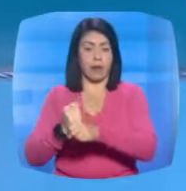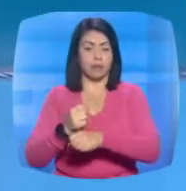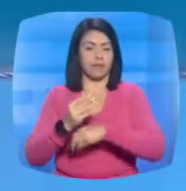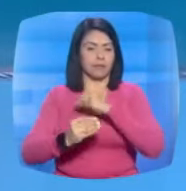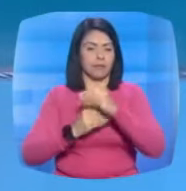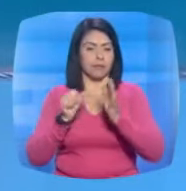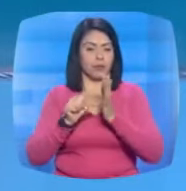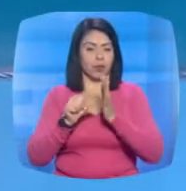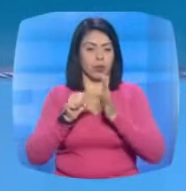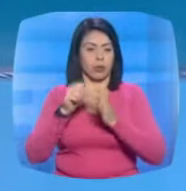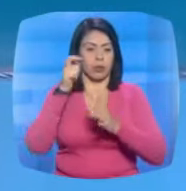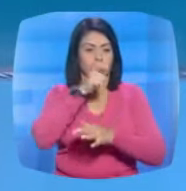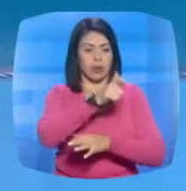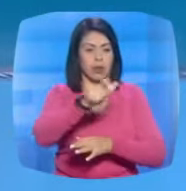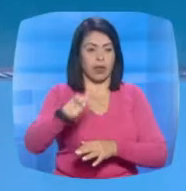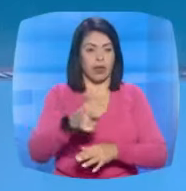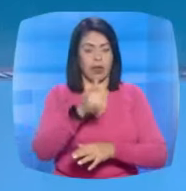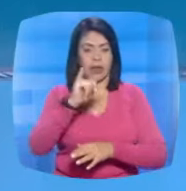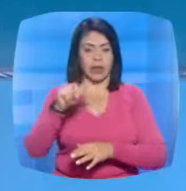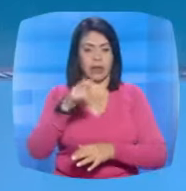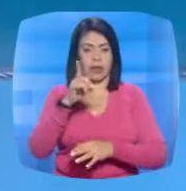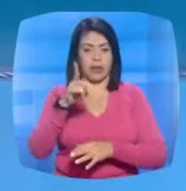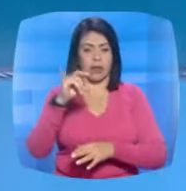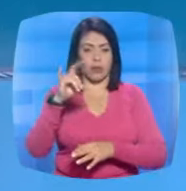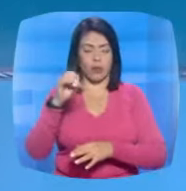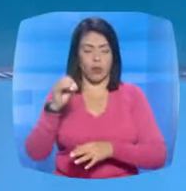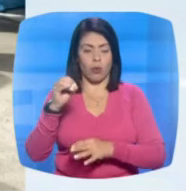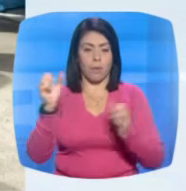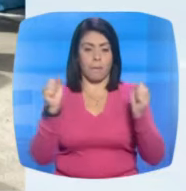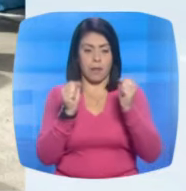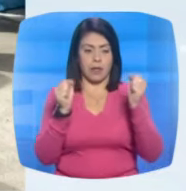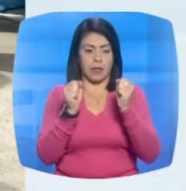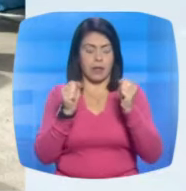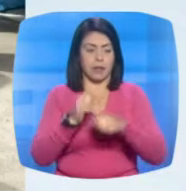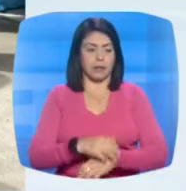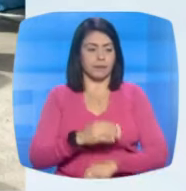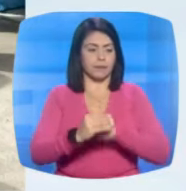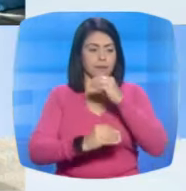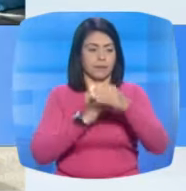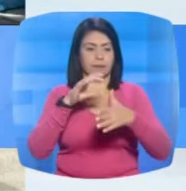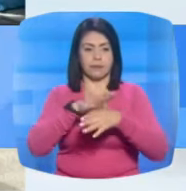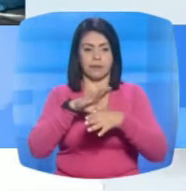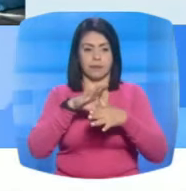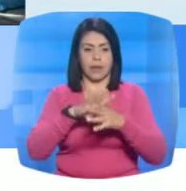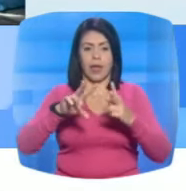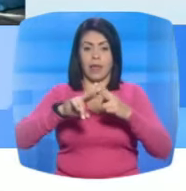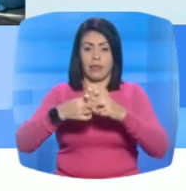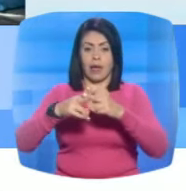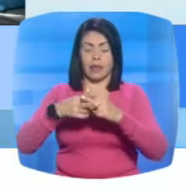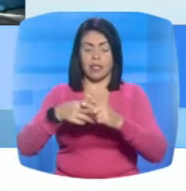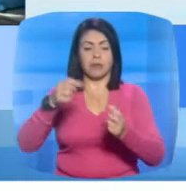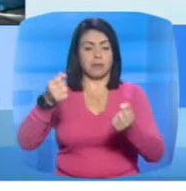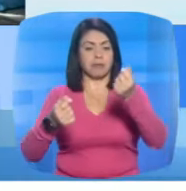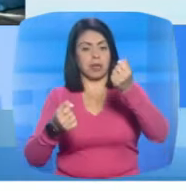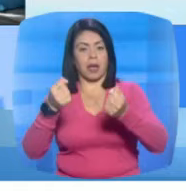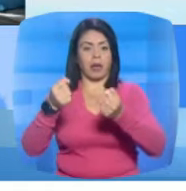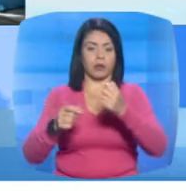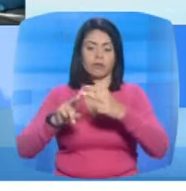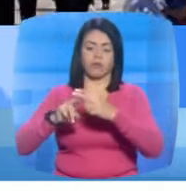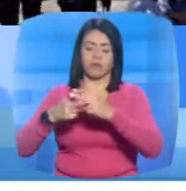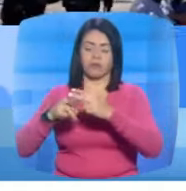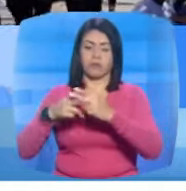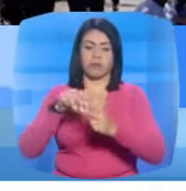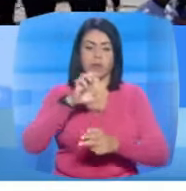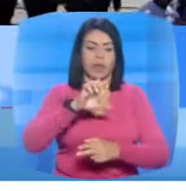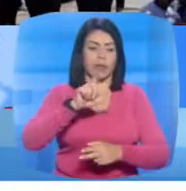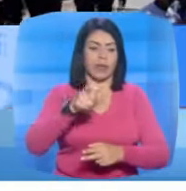hecho ocurrió en la población de Ejido, Estado Mérida. El hecho se registró este martes en un taller de mecánica automotriz ubicado en el